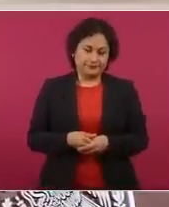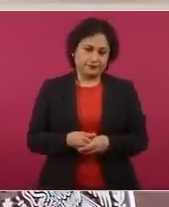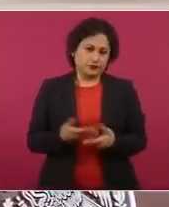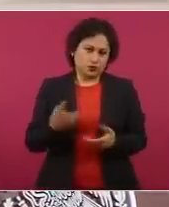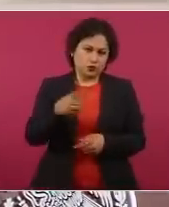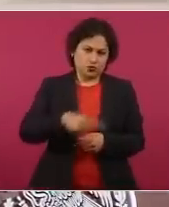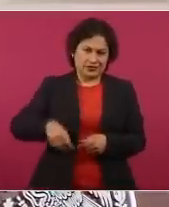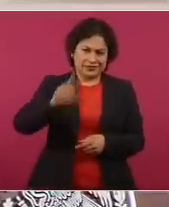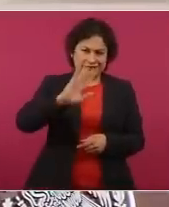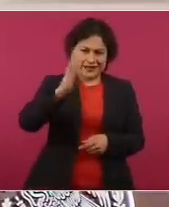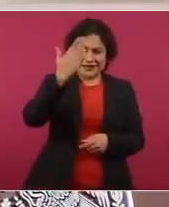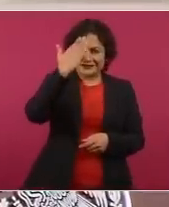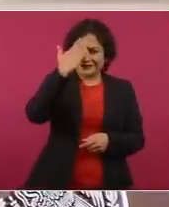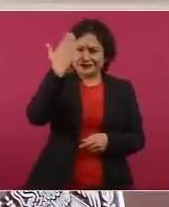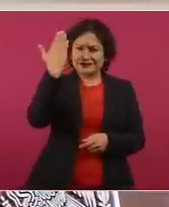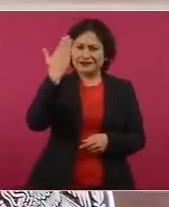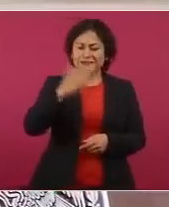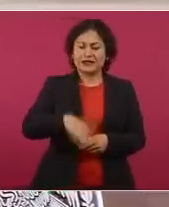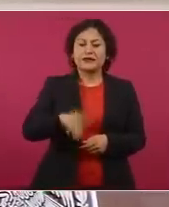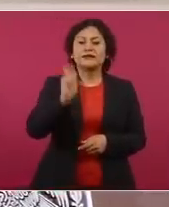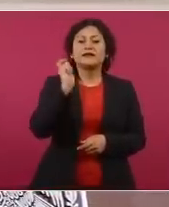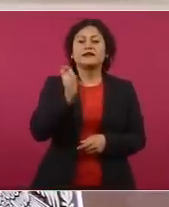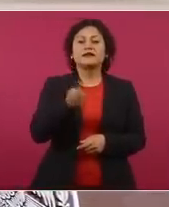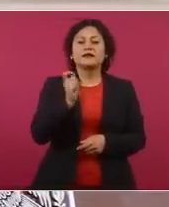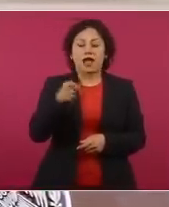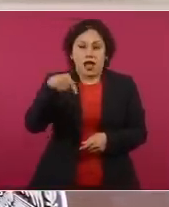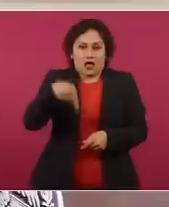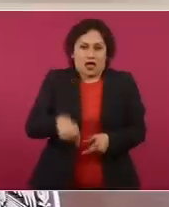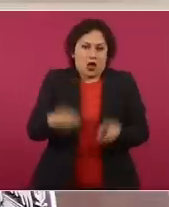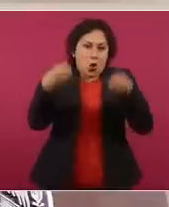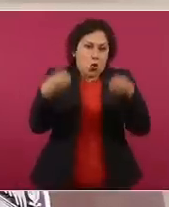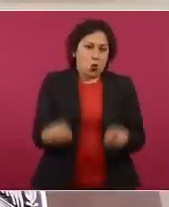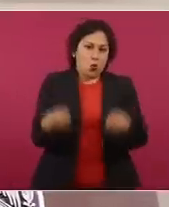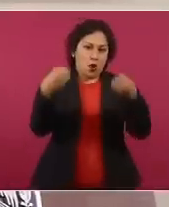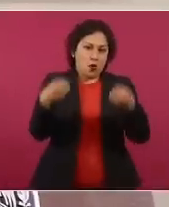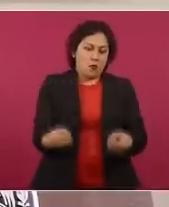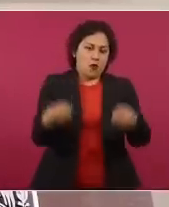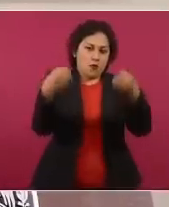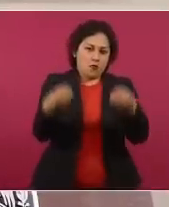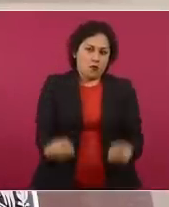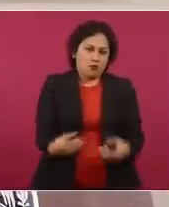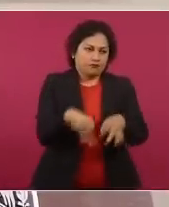es que está uno ocupado siempre, entonces